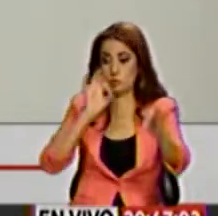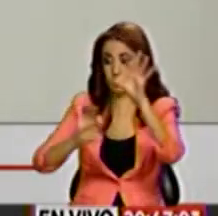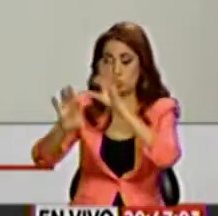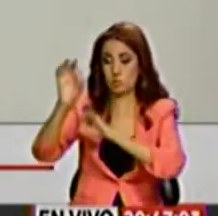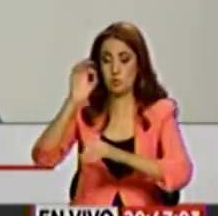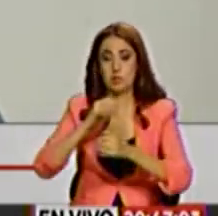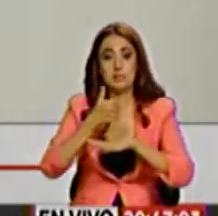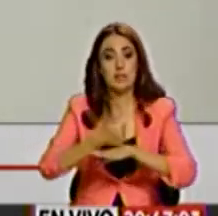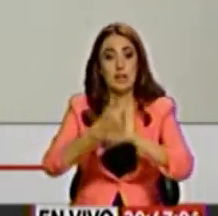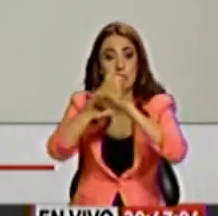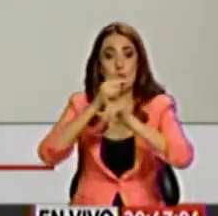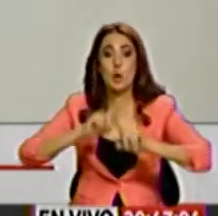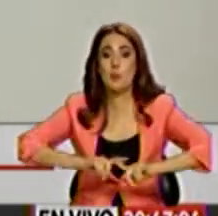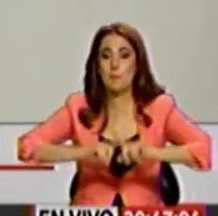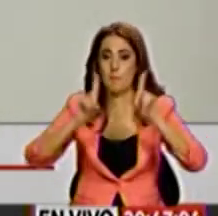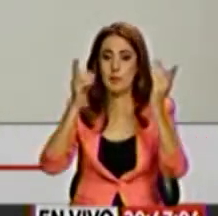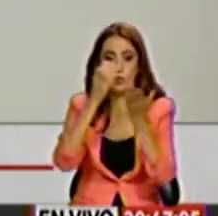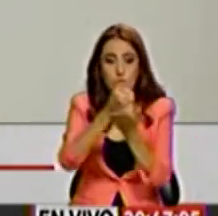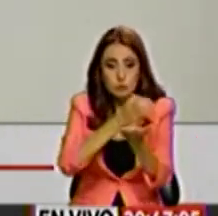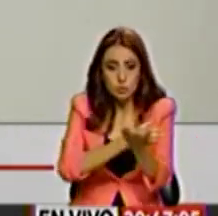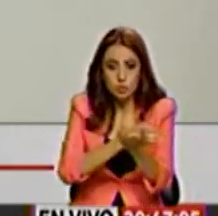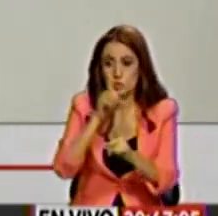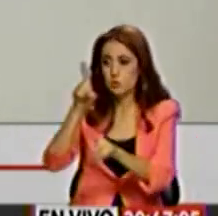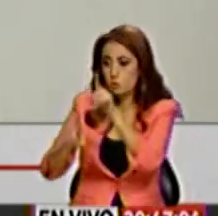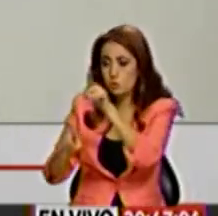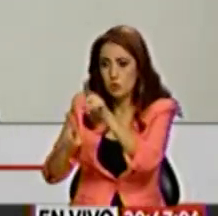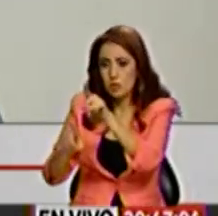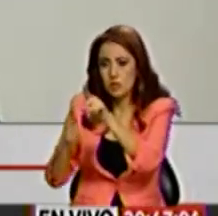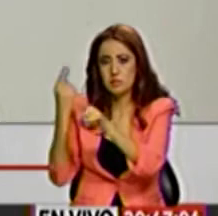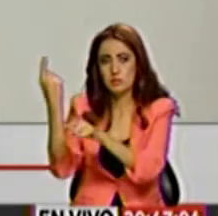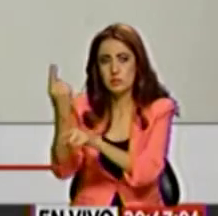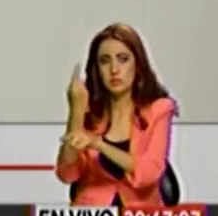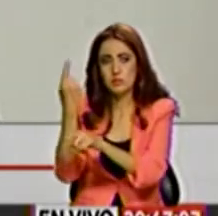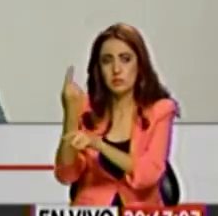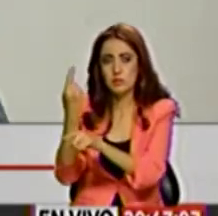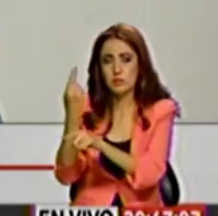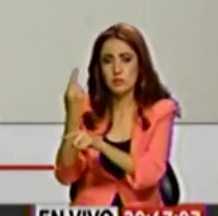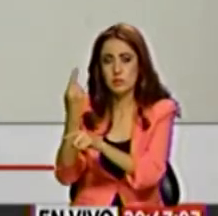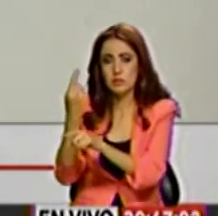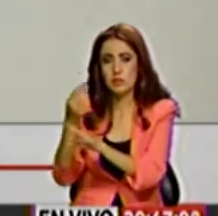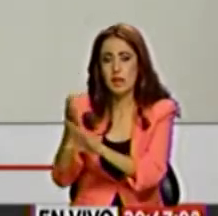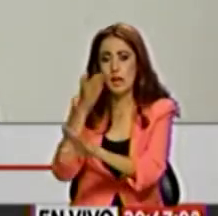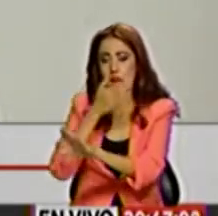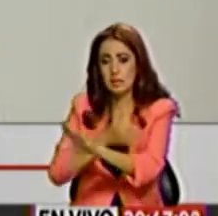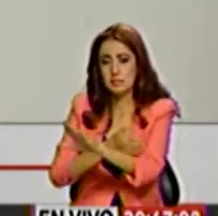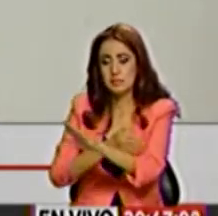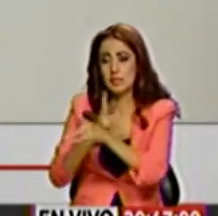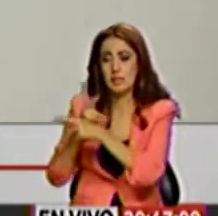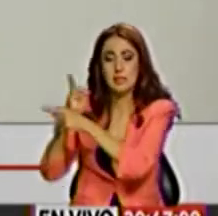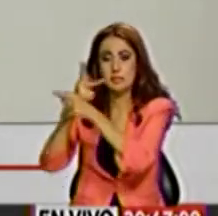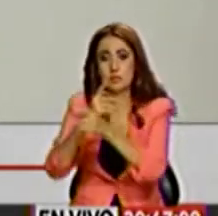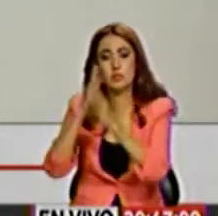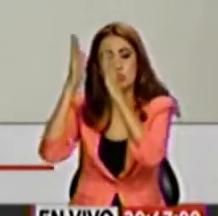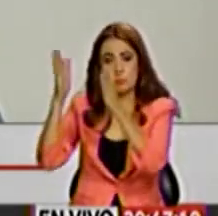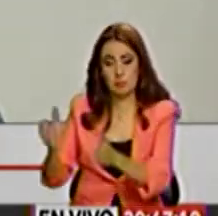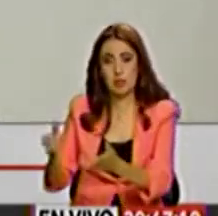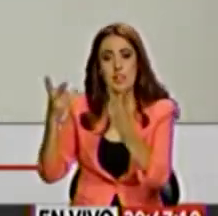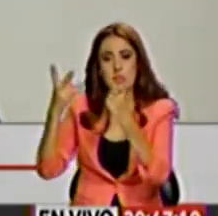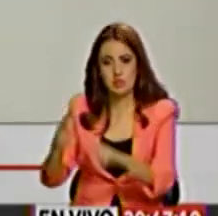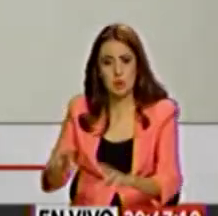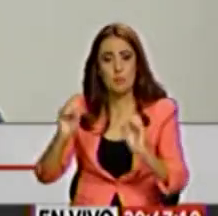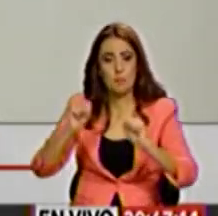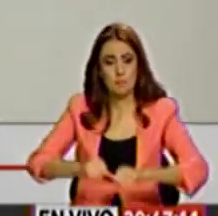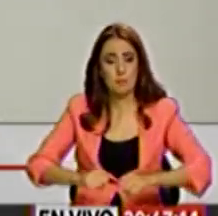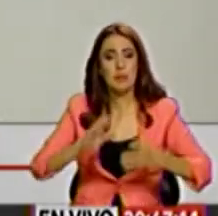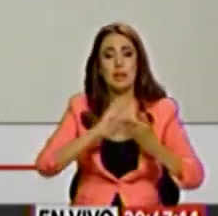de control, pero estos concursos no tienen que ir solamente desde y que nazcan desde los consejeros de participación ciudadana, sino que